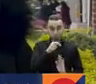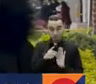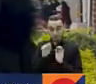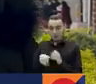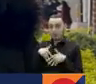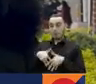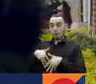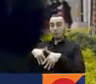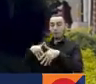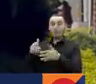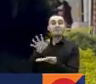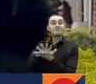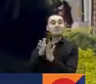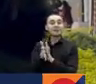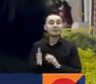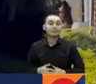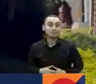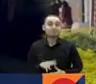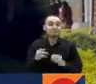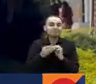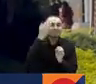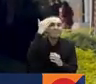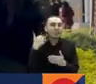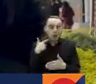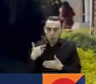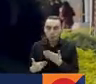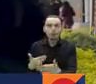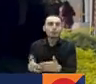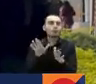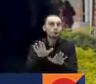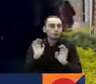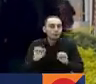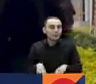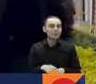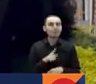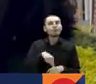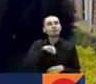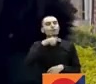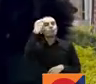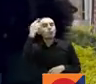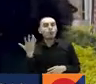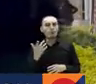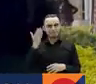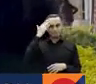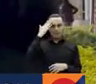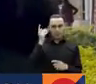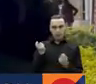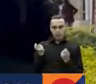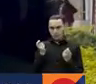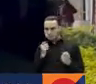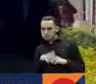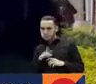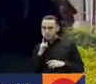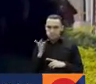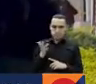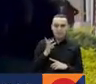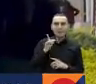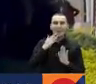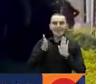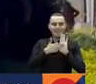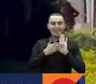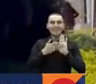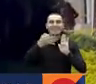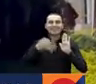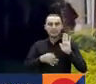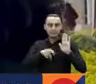Colombia debe garantizar en el adelantamiento de estos procedimientos, pues si bien cuenta con un margen amplio de discrecionalidad, estas garantías